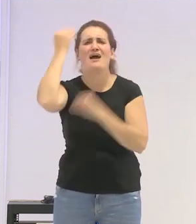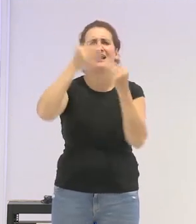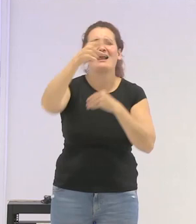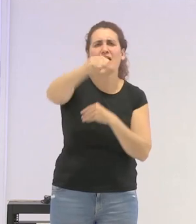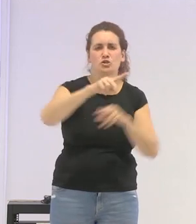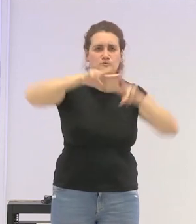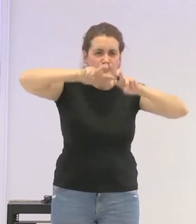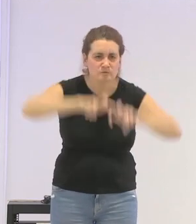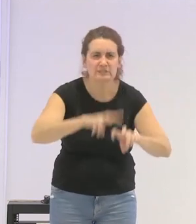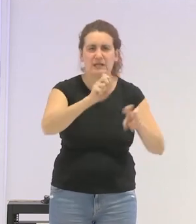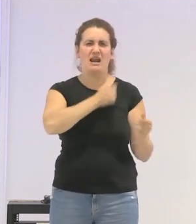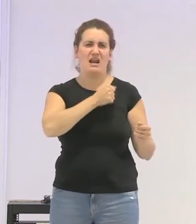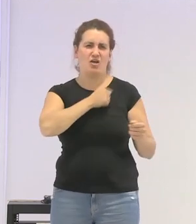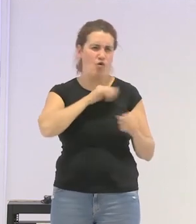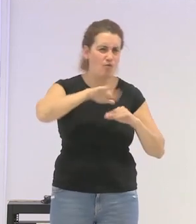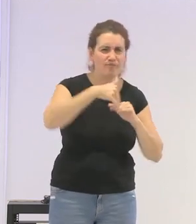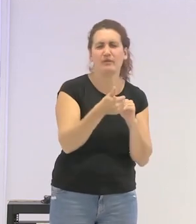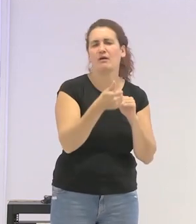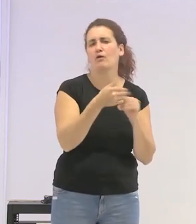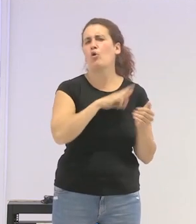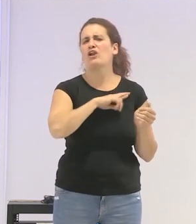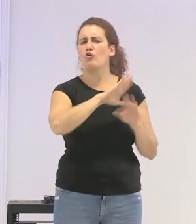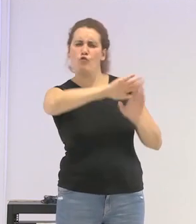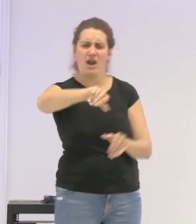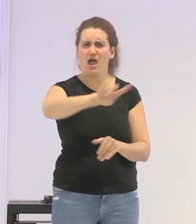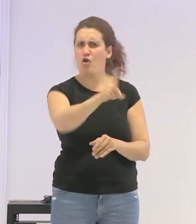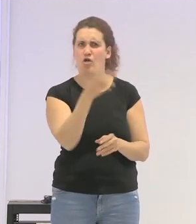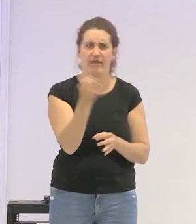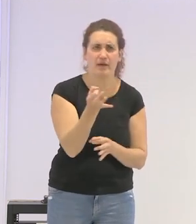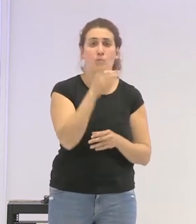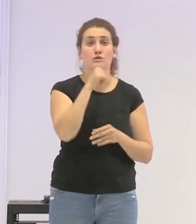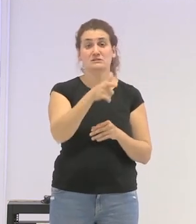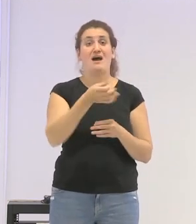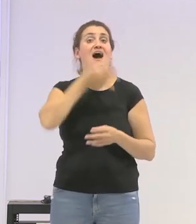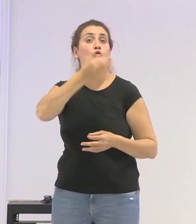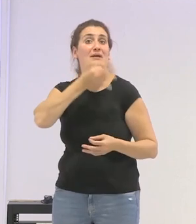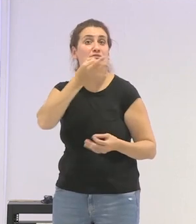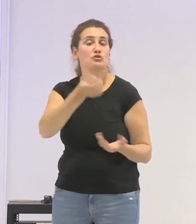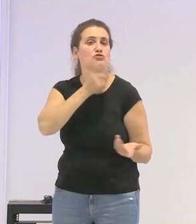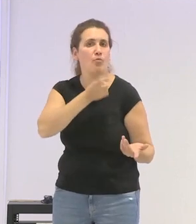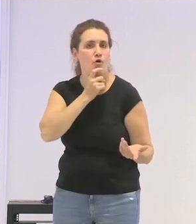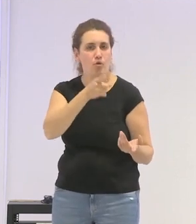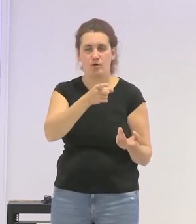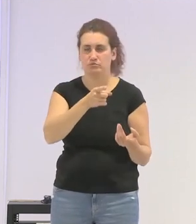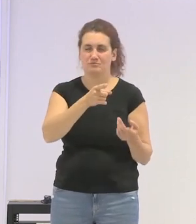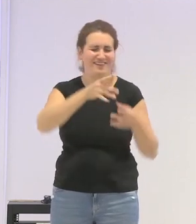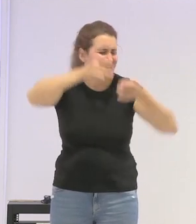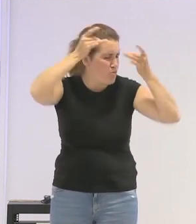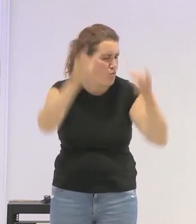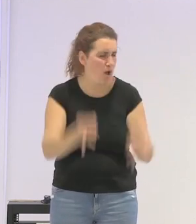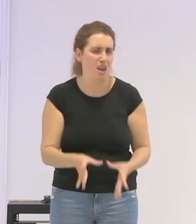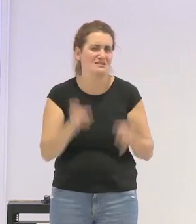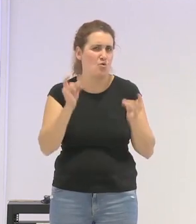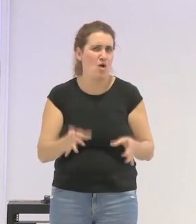menoscabando la religión católica, etc. Y el argumentario, los argumentos son calcados a los argumentos que están